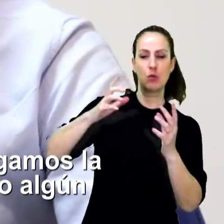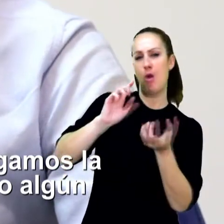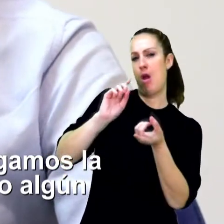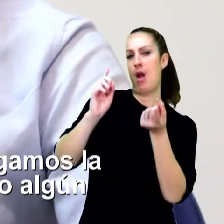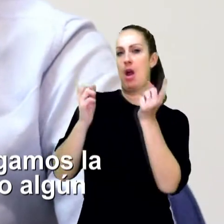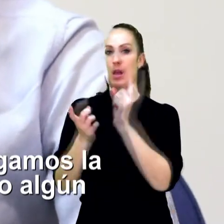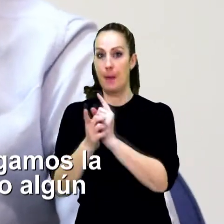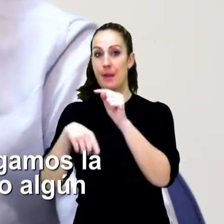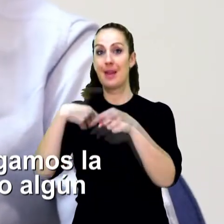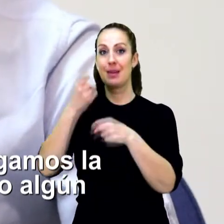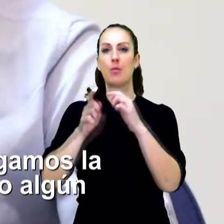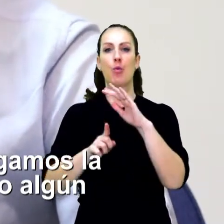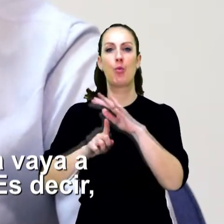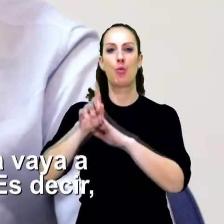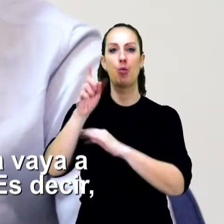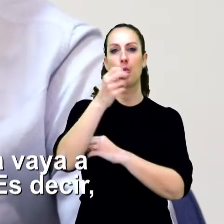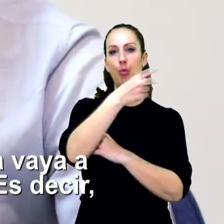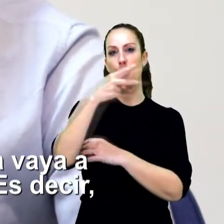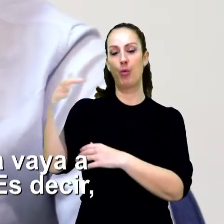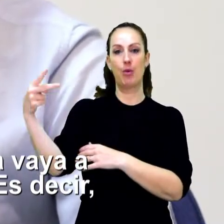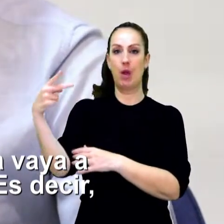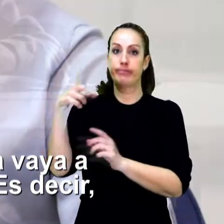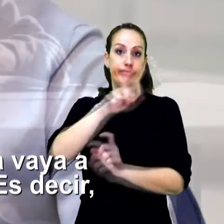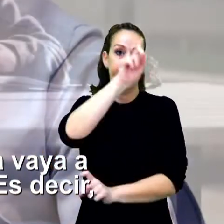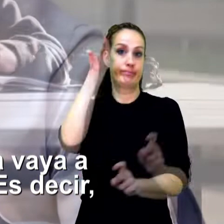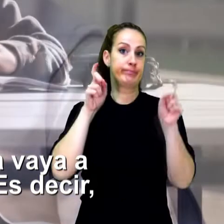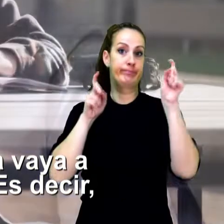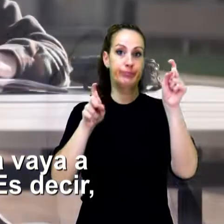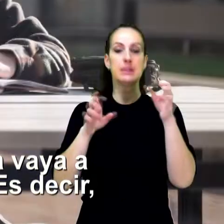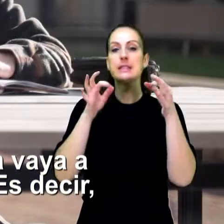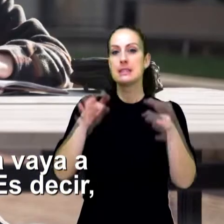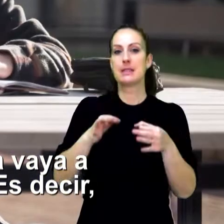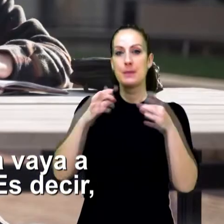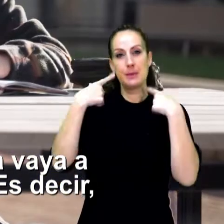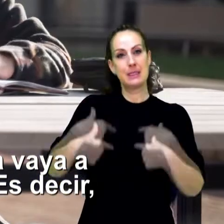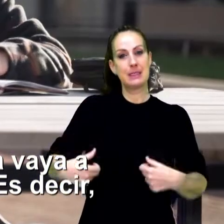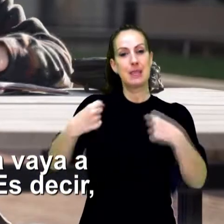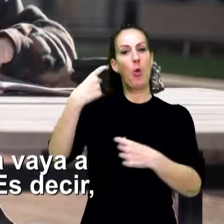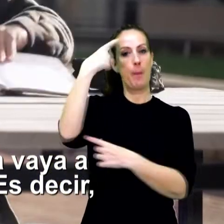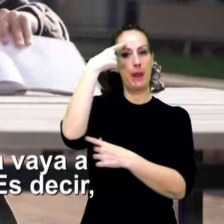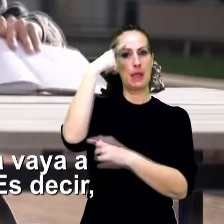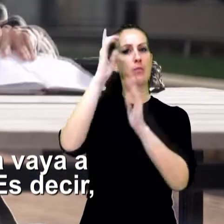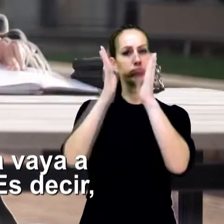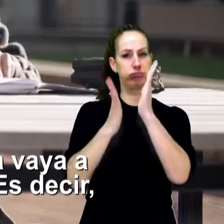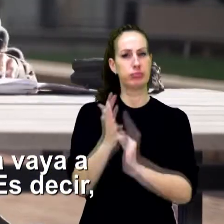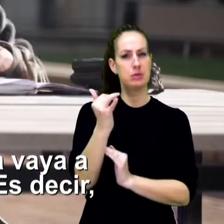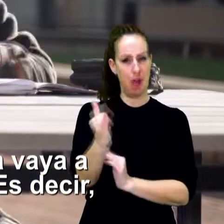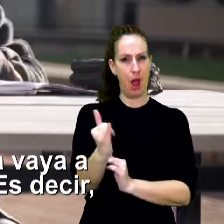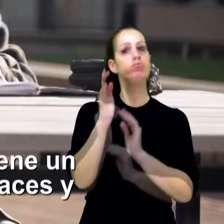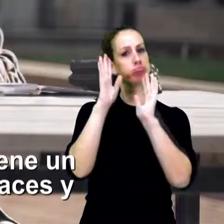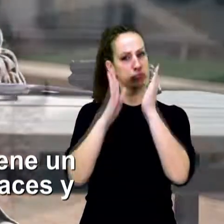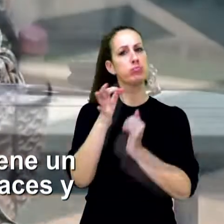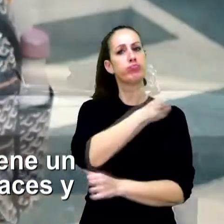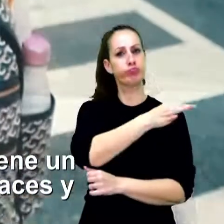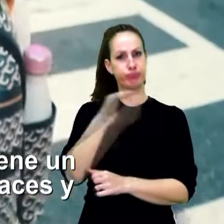de que algún trastorno o algún cambio que exista durante la adolescencia vaya a evolucionar de manera que no queremos, ¿no? Es